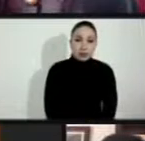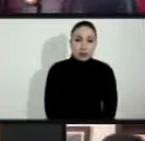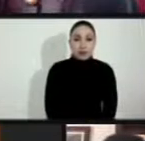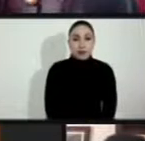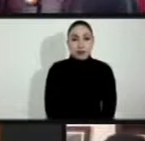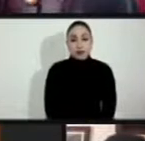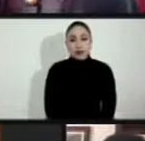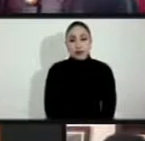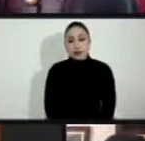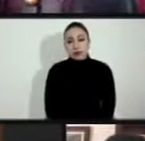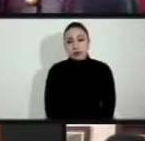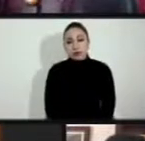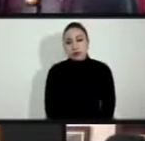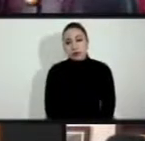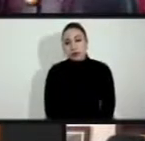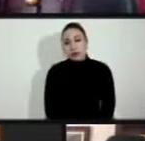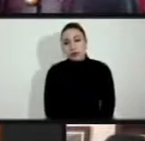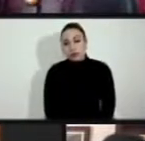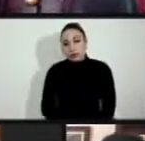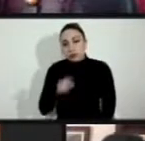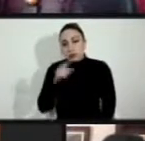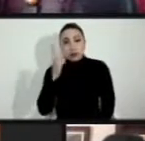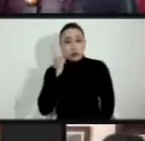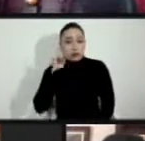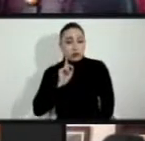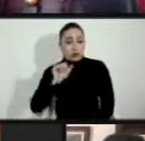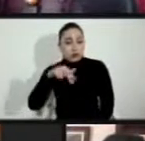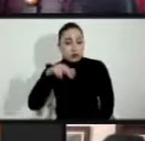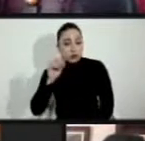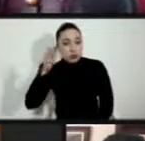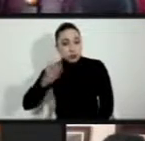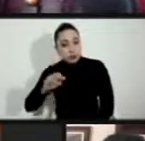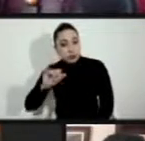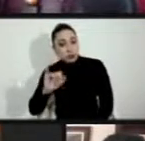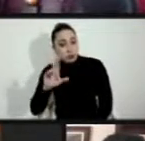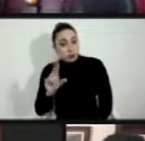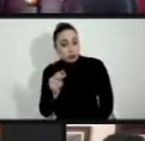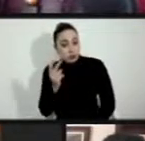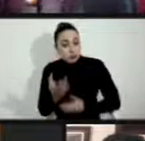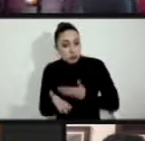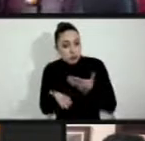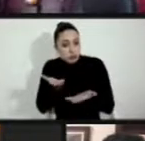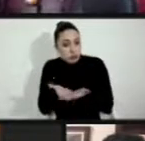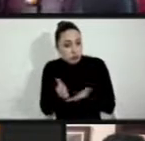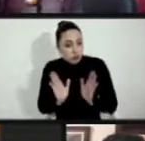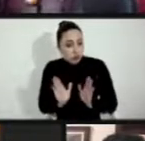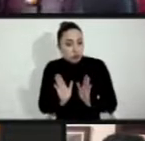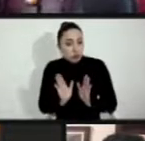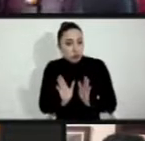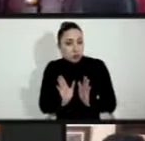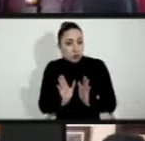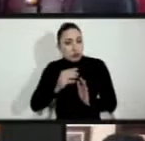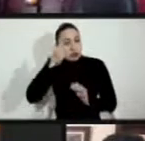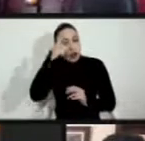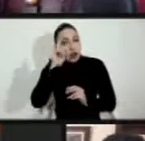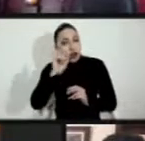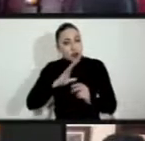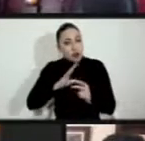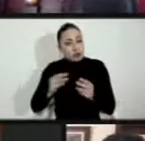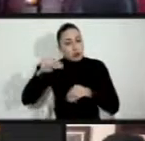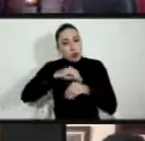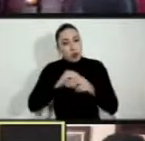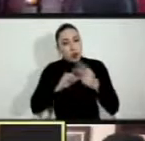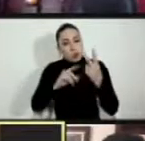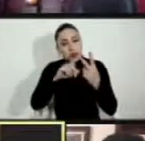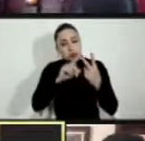No sé si la diputada Ana Cristina me aceptaría hacer esta sugerencia respecto al resolutivo planteado. Sí, me